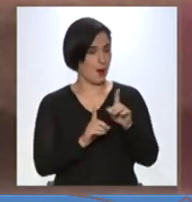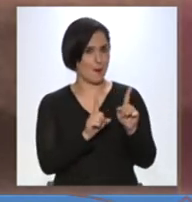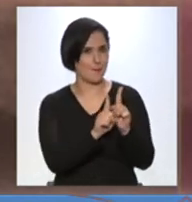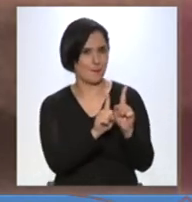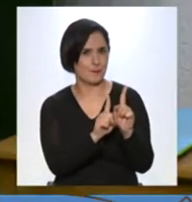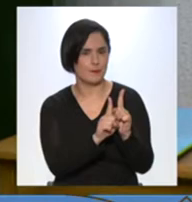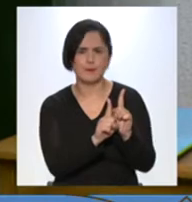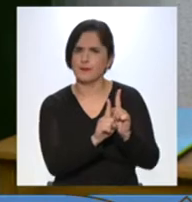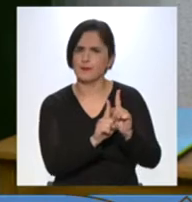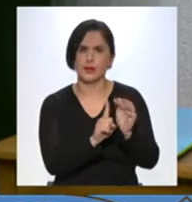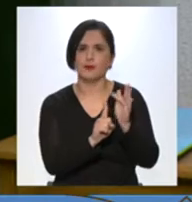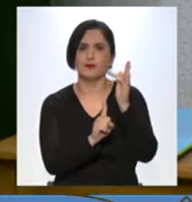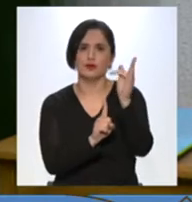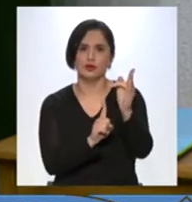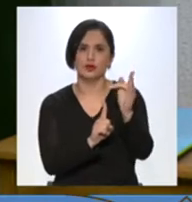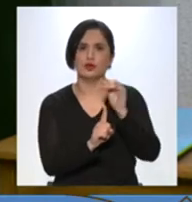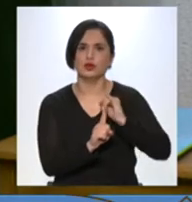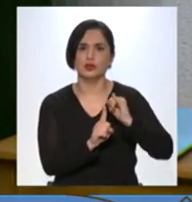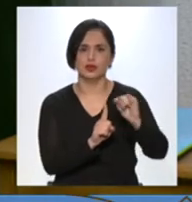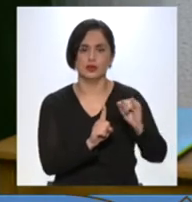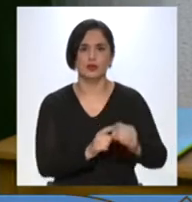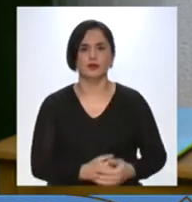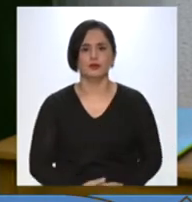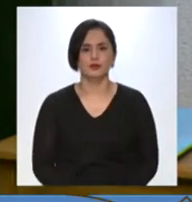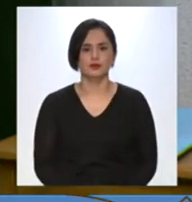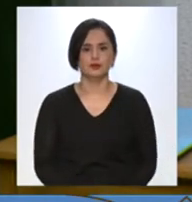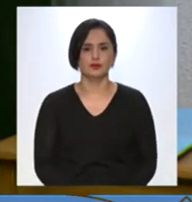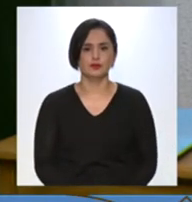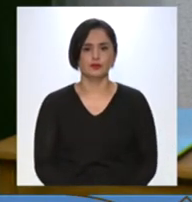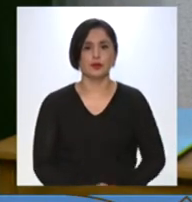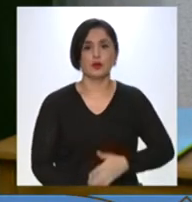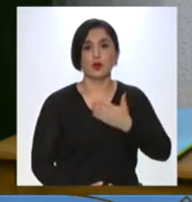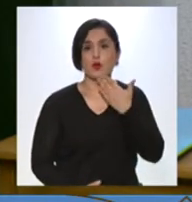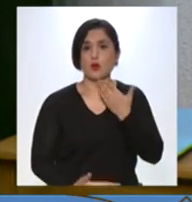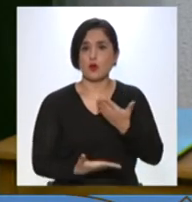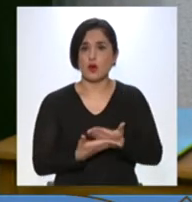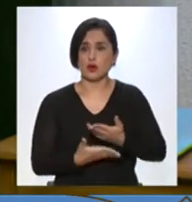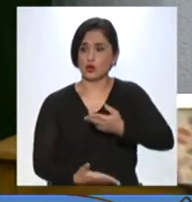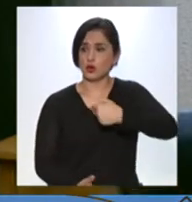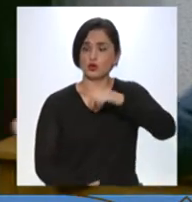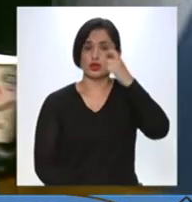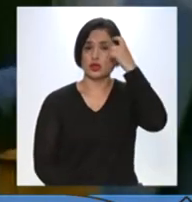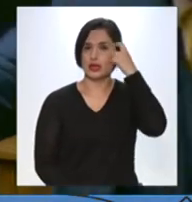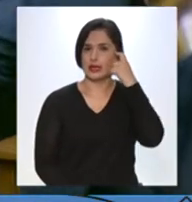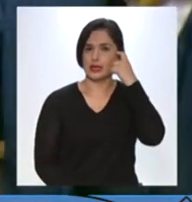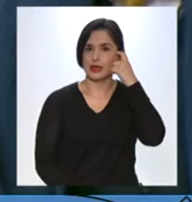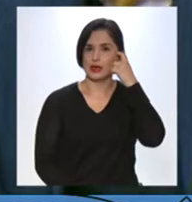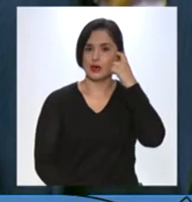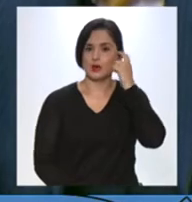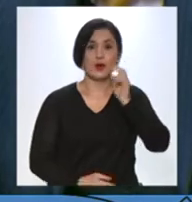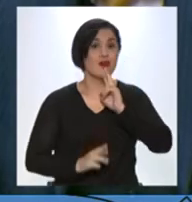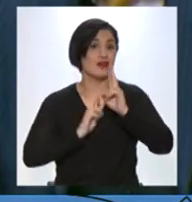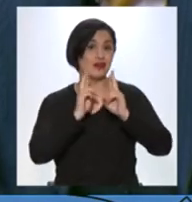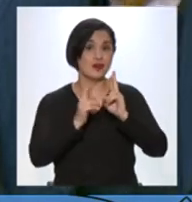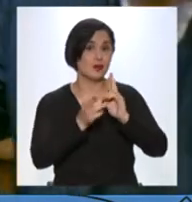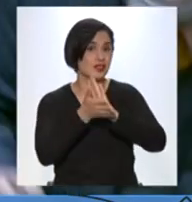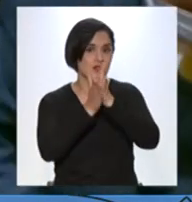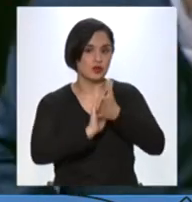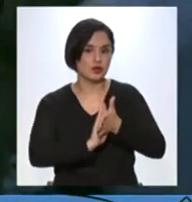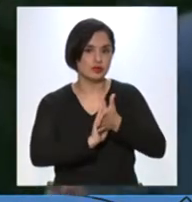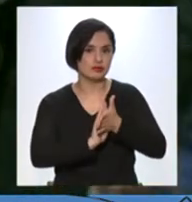viene. Cuenta con ello siempre. Cuando creíamos que teníamos todas las respuestas, nos